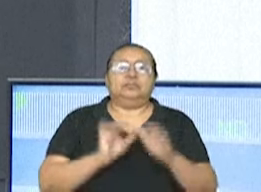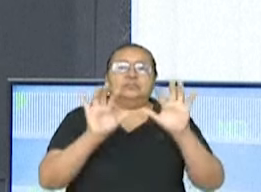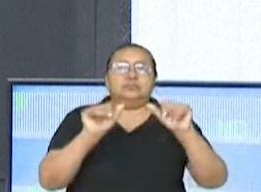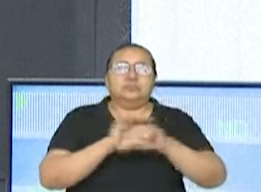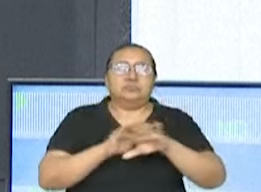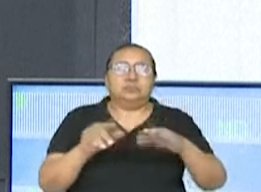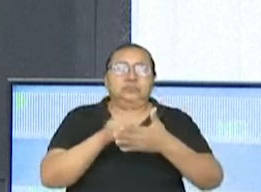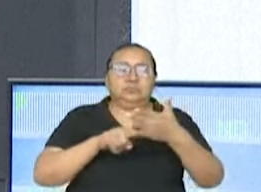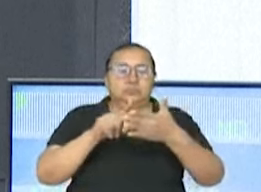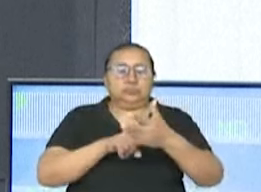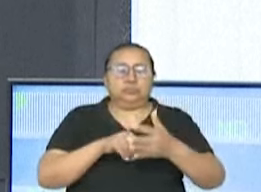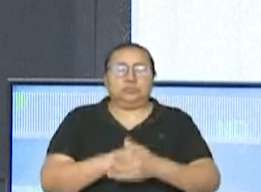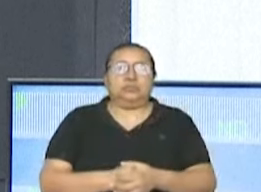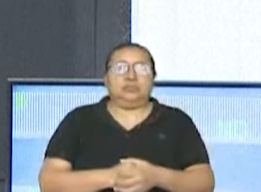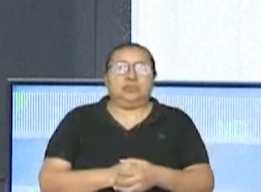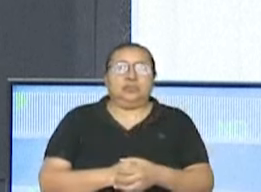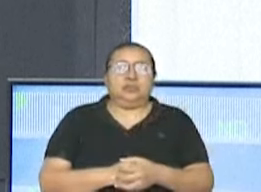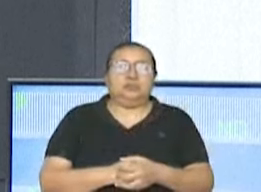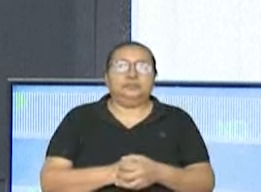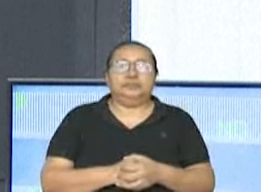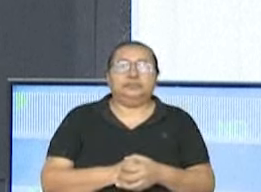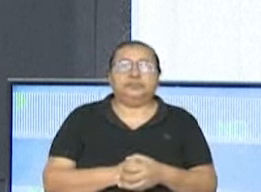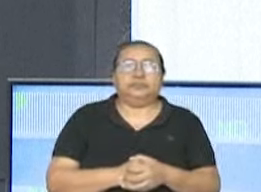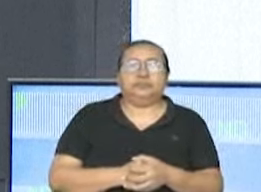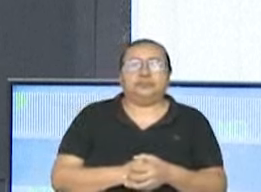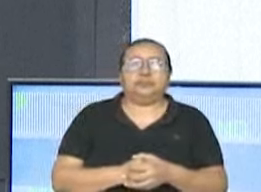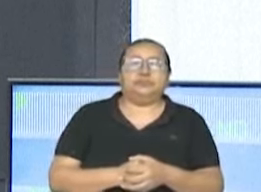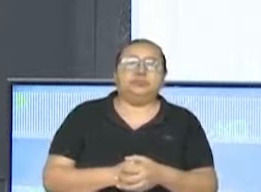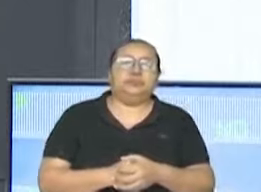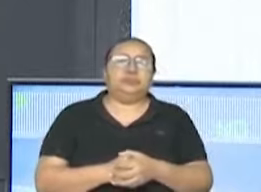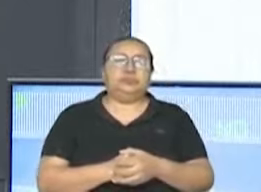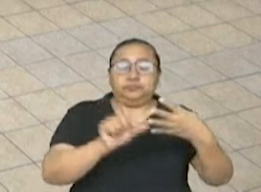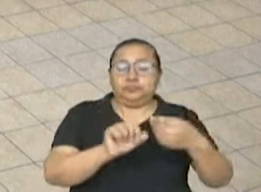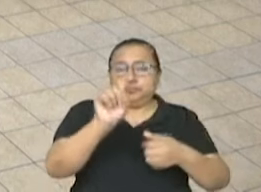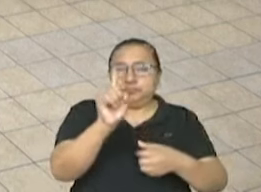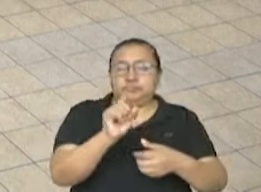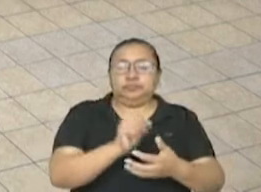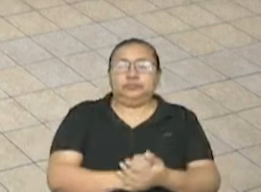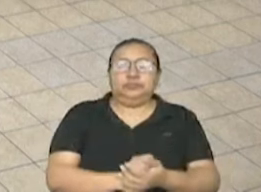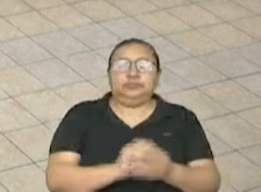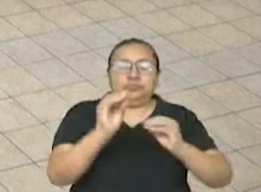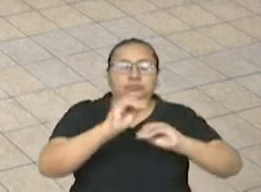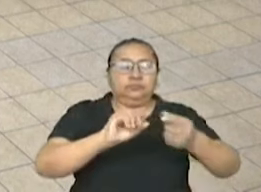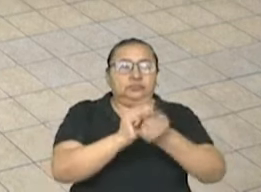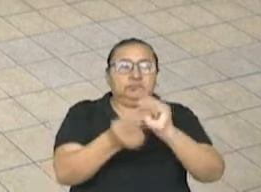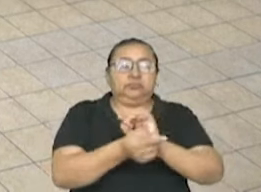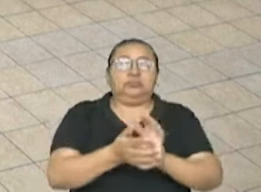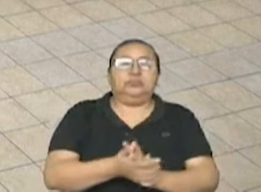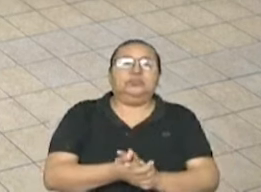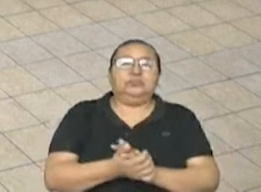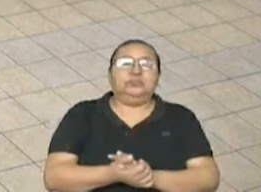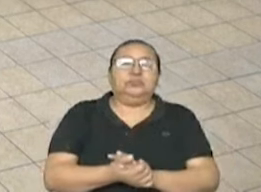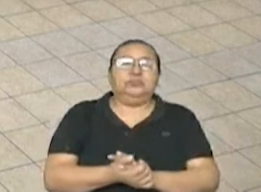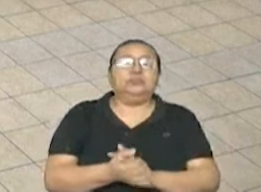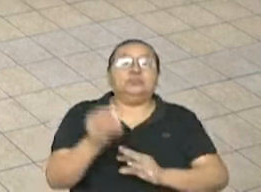se cierra la votación Nicaragua juzgará quienes cometan acciones contra el gobierno desde el exterior el congreso aprobó el martes por